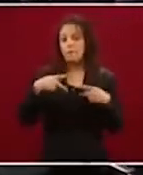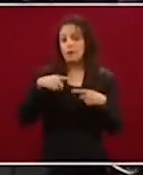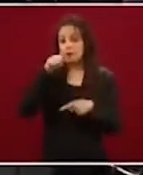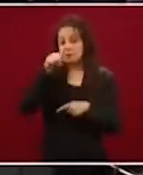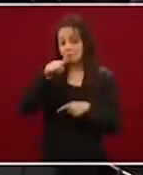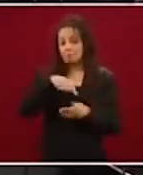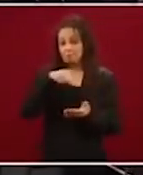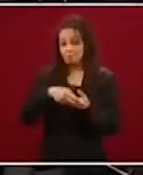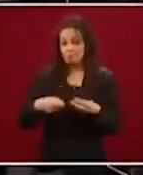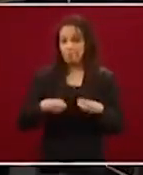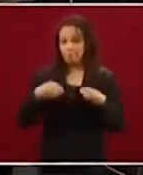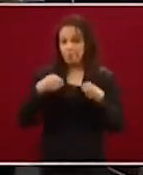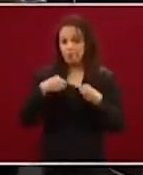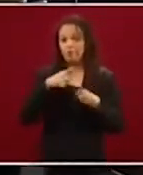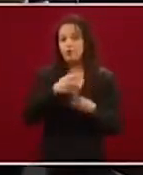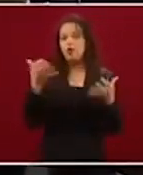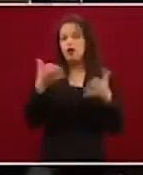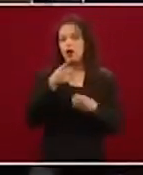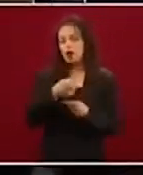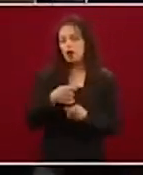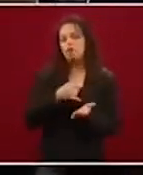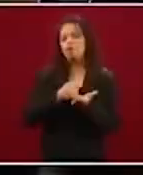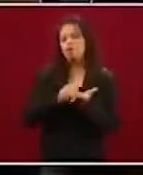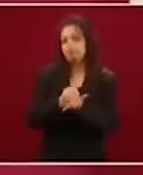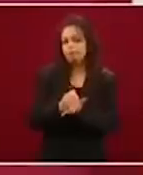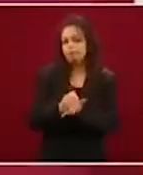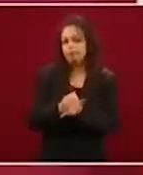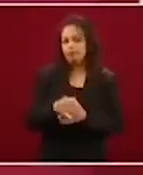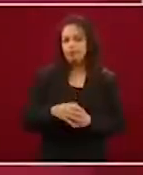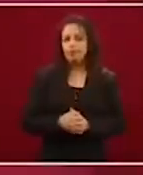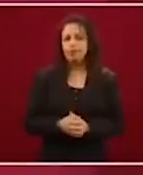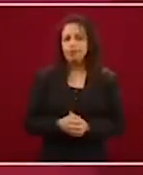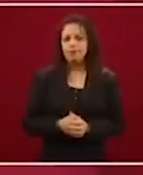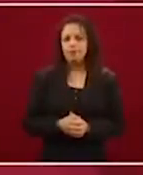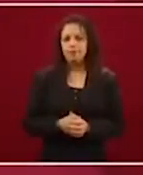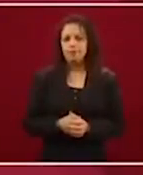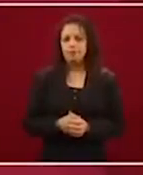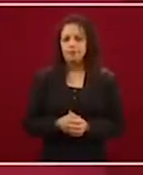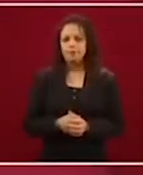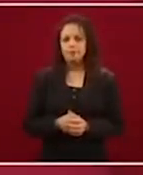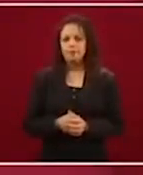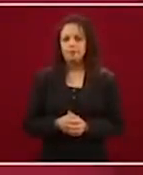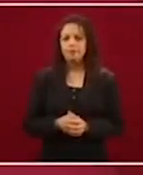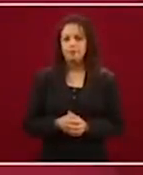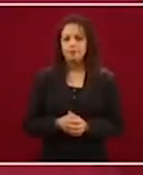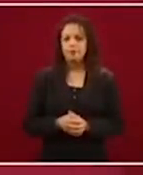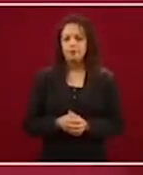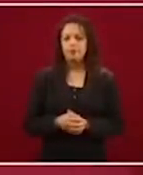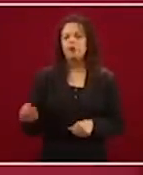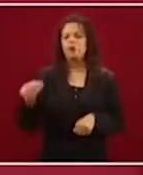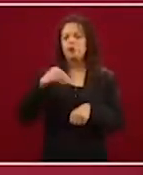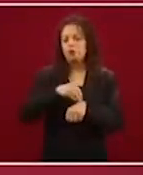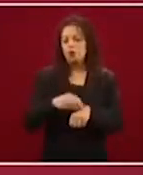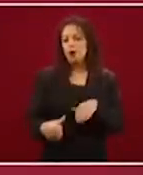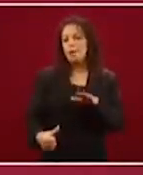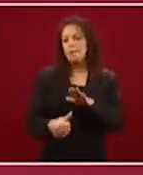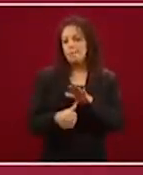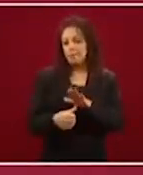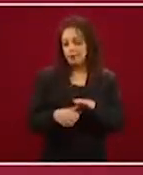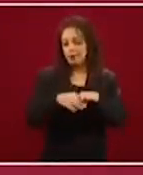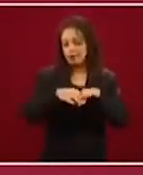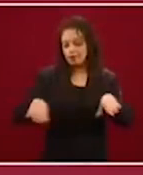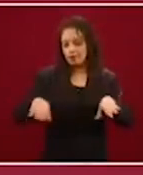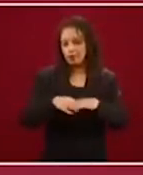decidan. Se van a instalar mesas y van a haber boletas